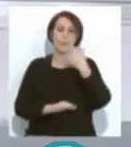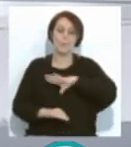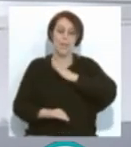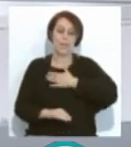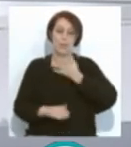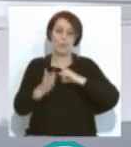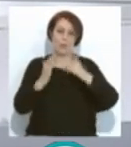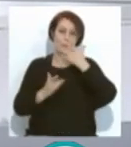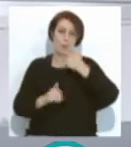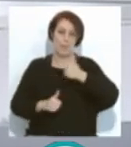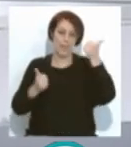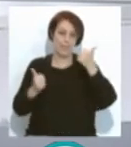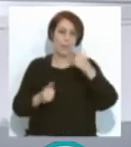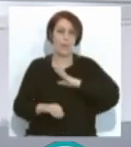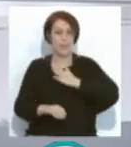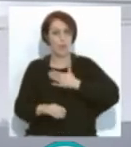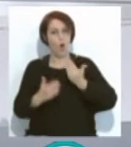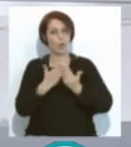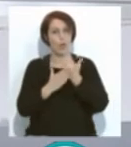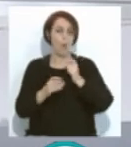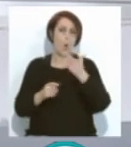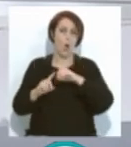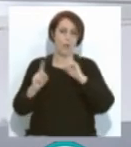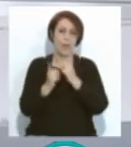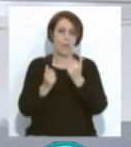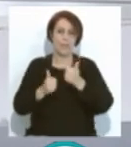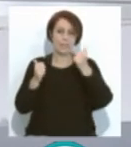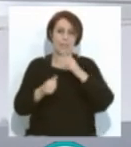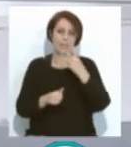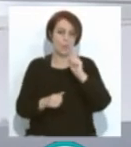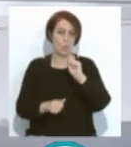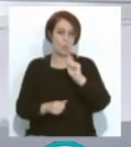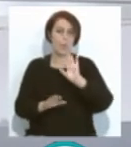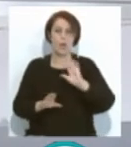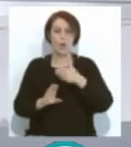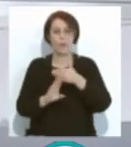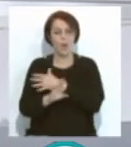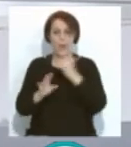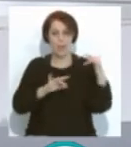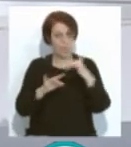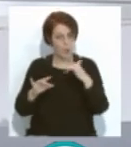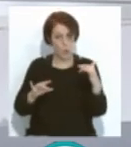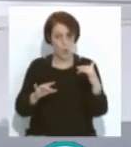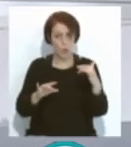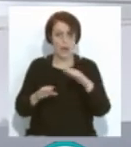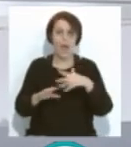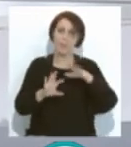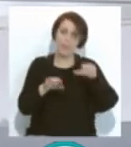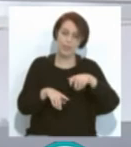mañana con más Submarino Amarillo. Tenemos mañana una jornada un poquito más cortita, de media hora, pero tenemos toda la previa del partido del